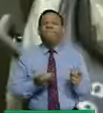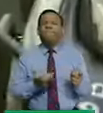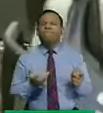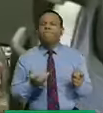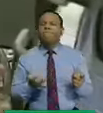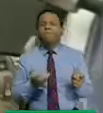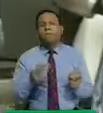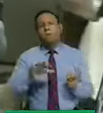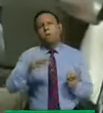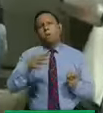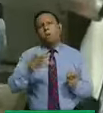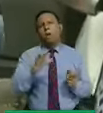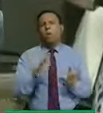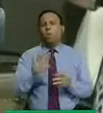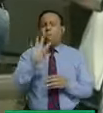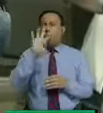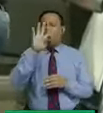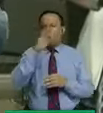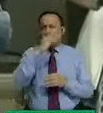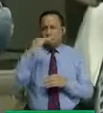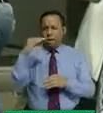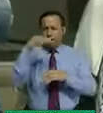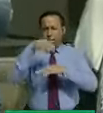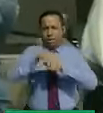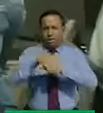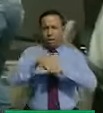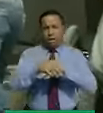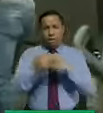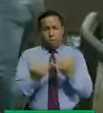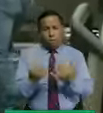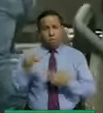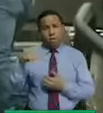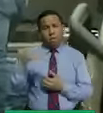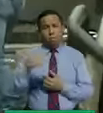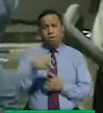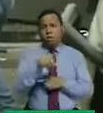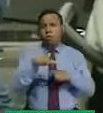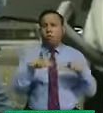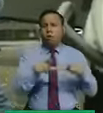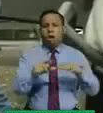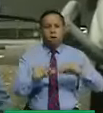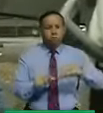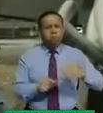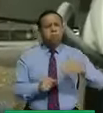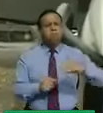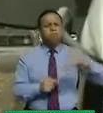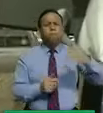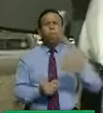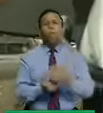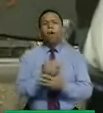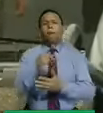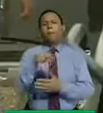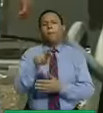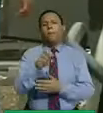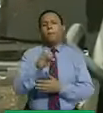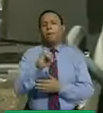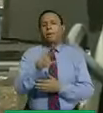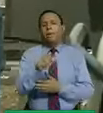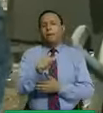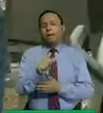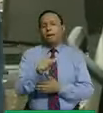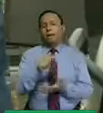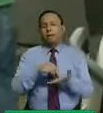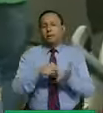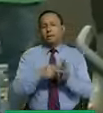registró alrededor de las 16 horas de este miércoles en una zona alta de la Nueva Prosperina, en el noroeste